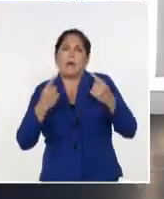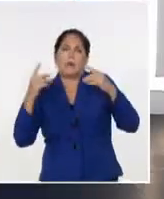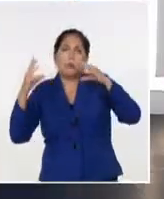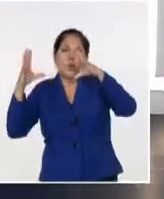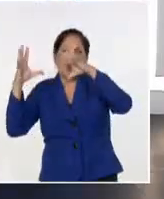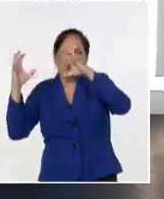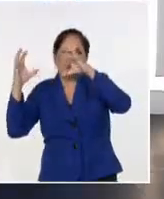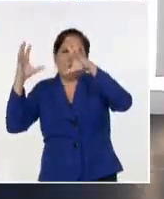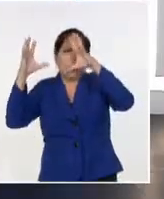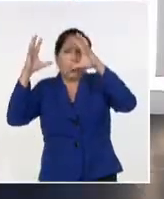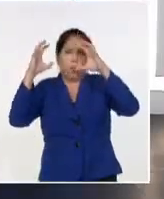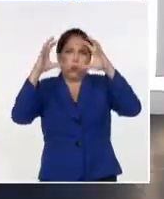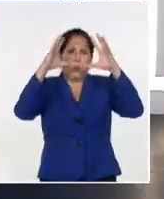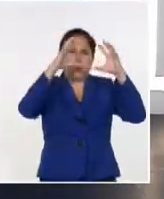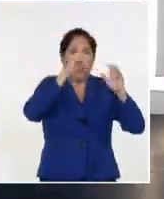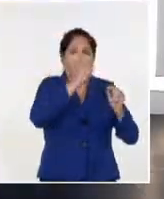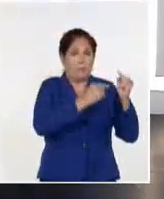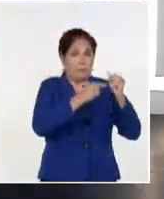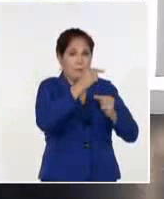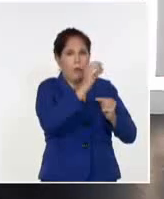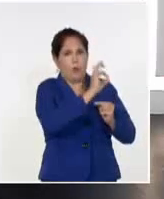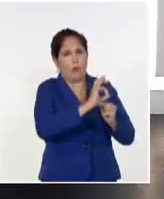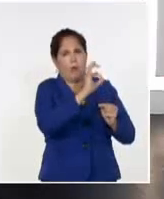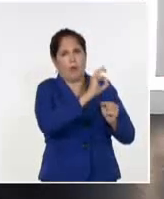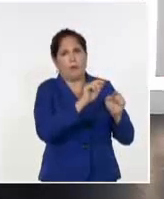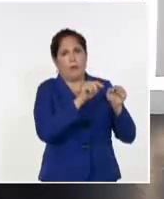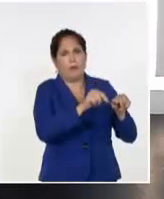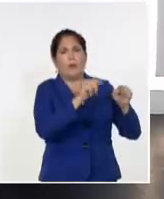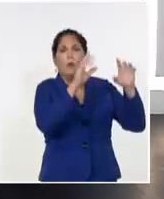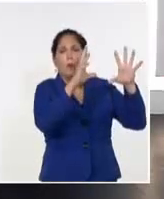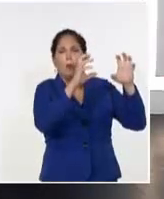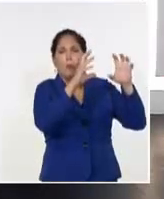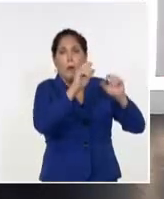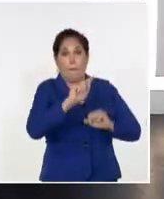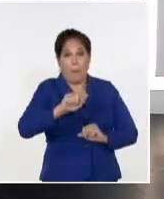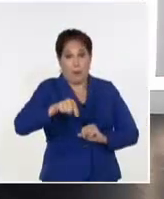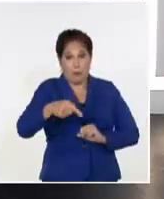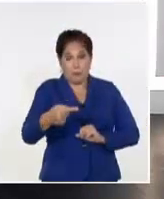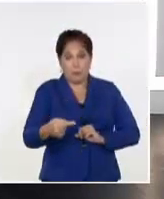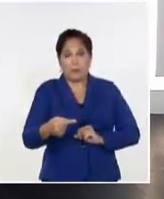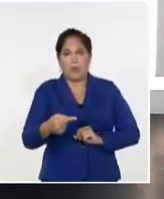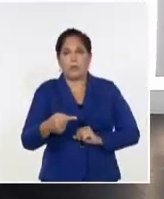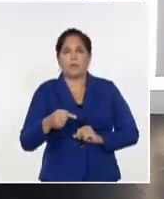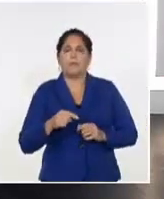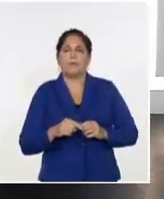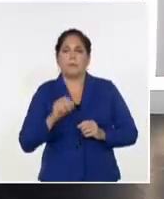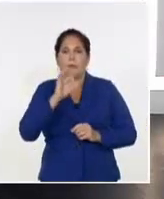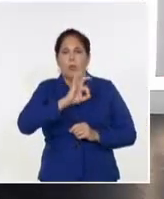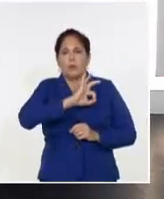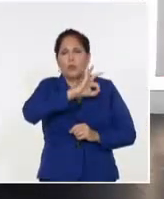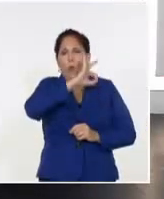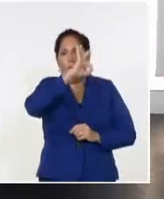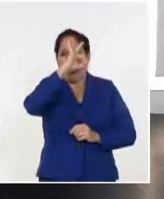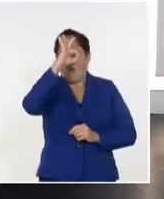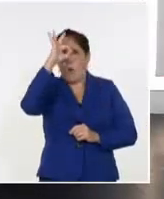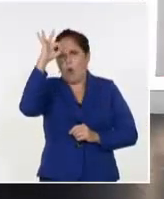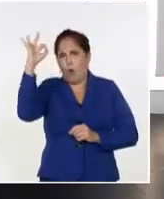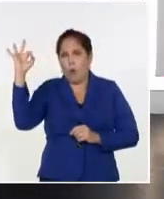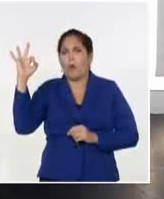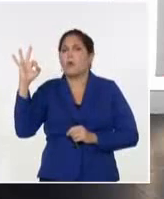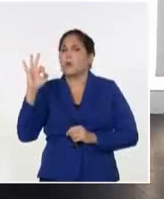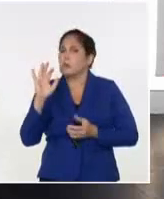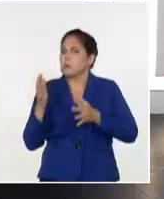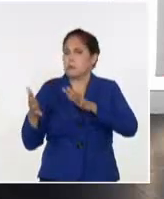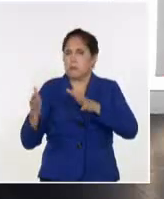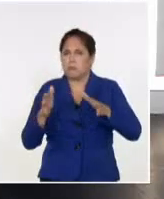zonas de la mitad oriental del país. Por eso para mañana estará amaneciendo con poca nubosidad, soleada la mañana, solo estará parcialmente